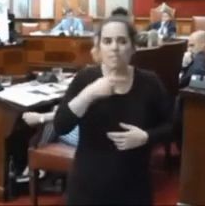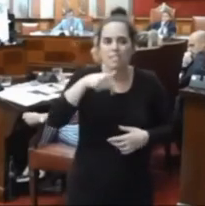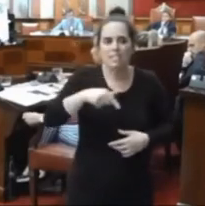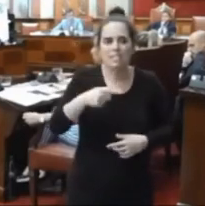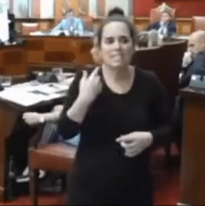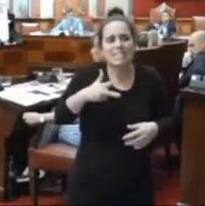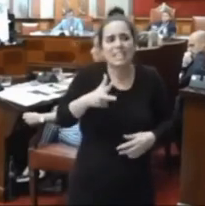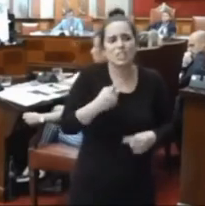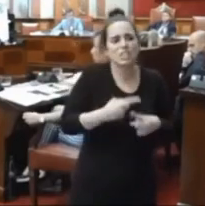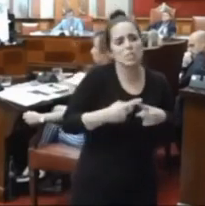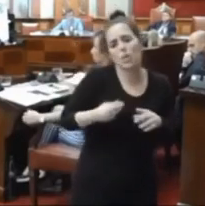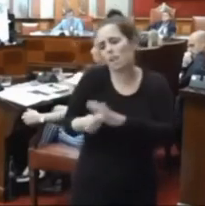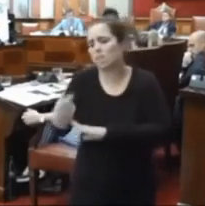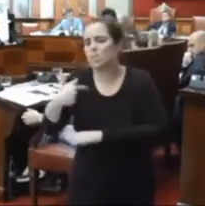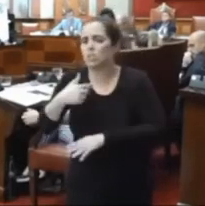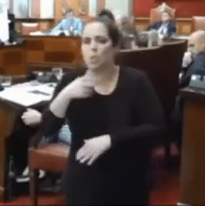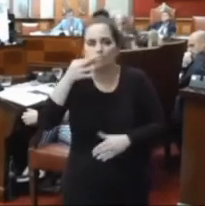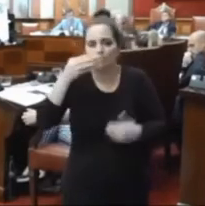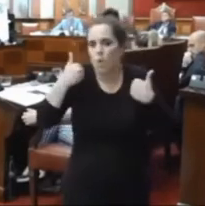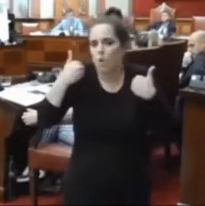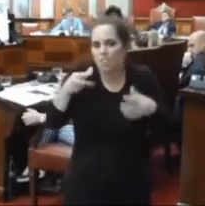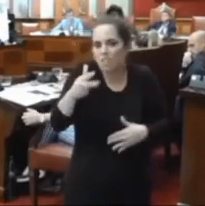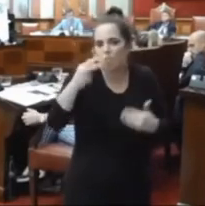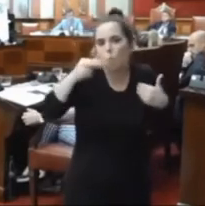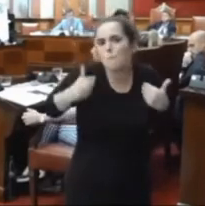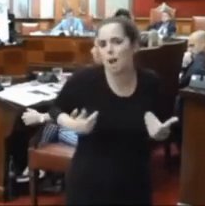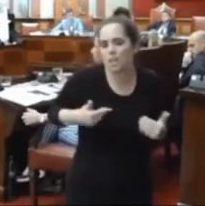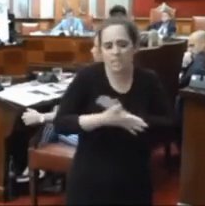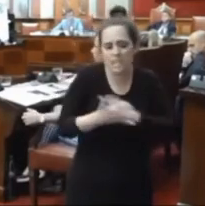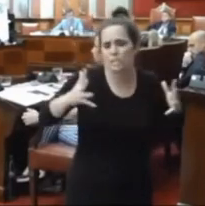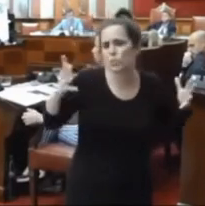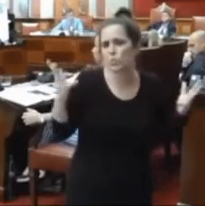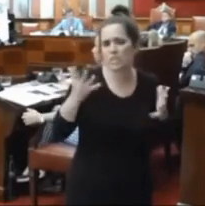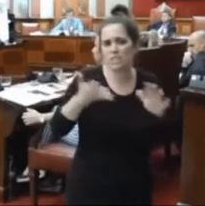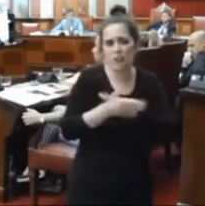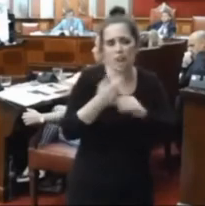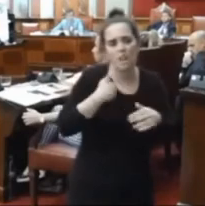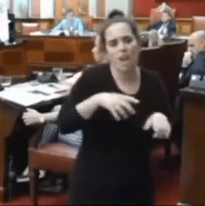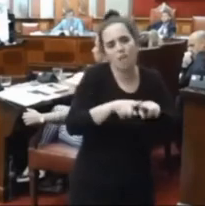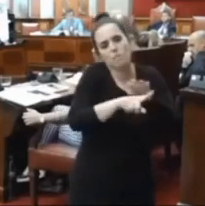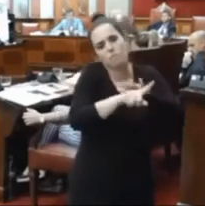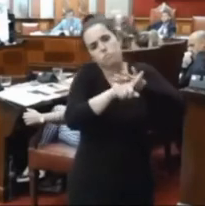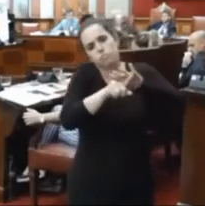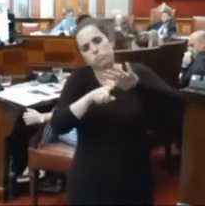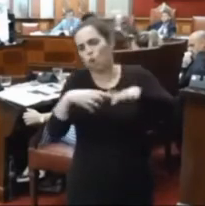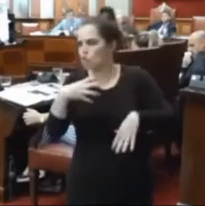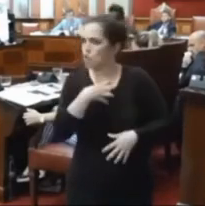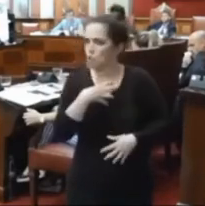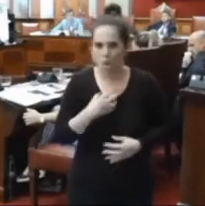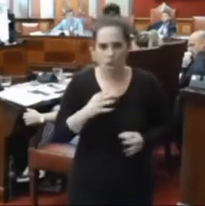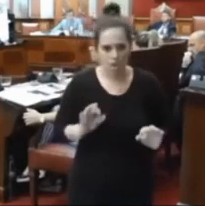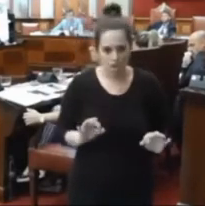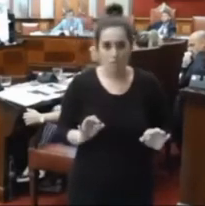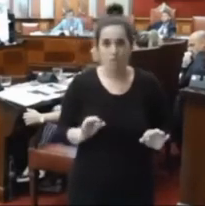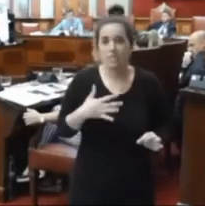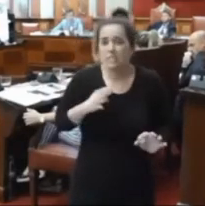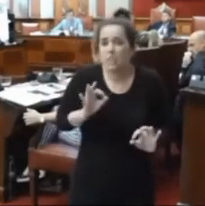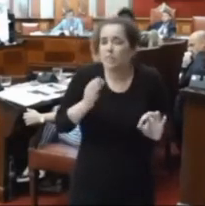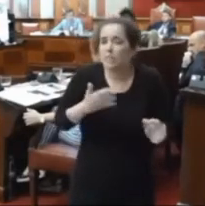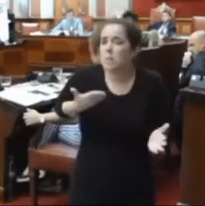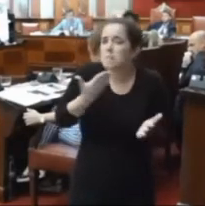es urgente que no se den más pasos atrás en educación y atención afectiva y sexual. Concretamente, les pedimos